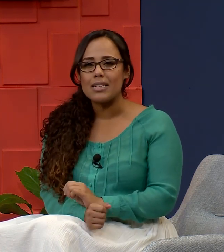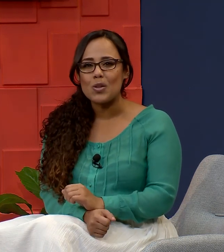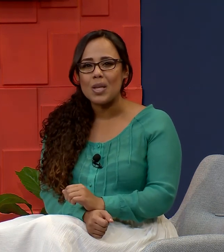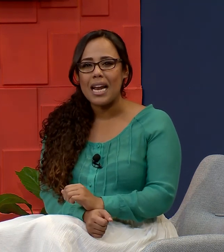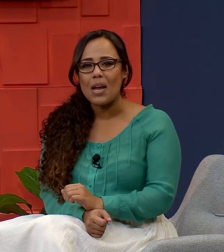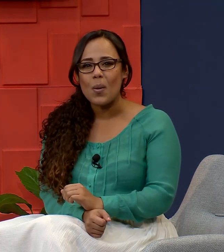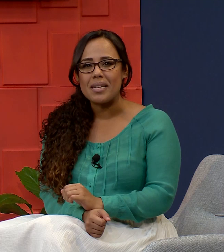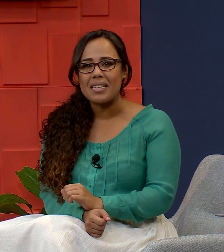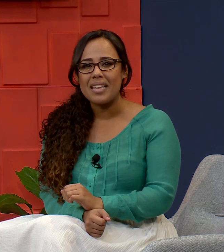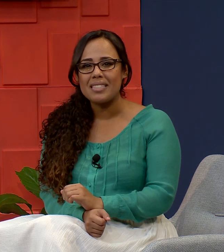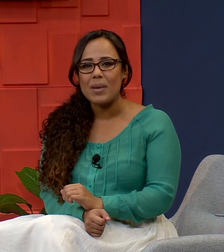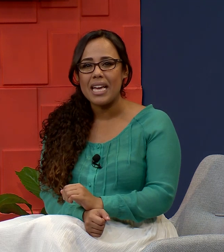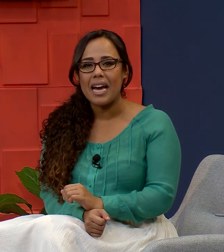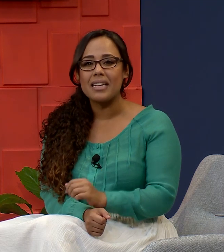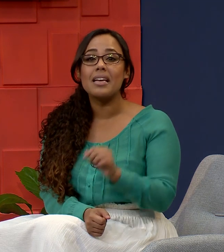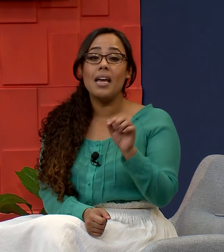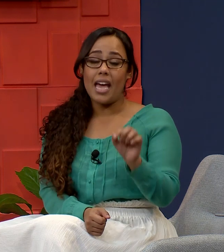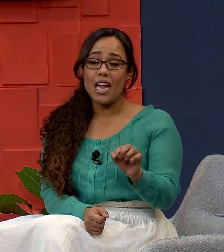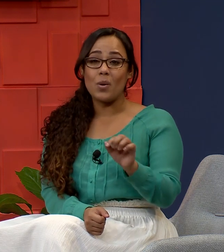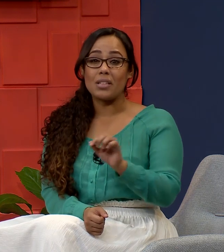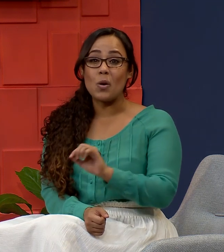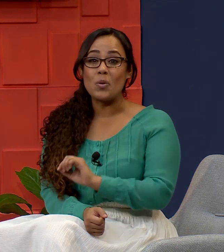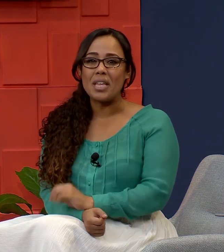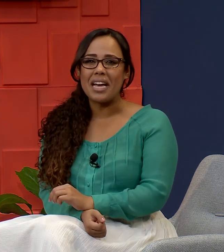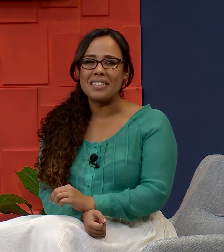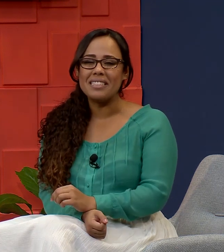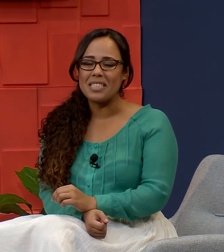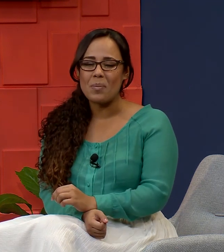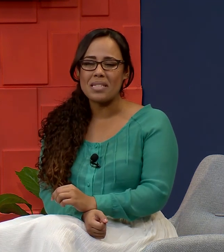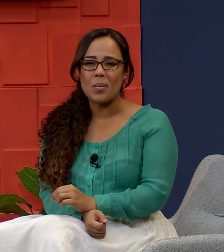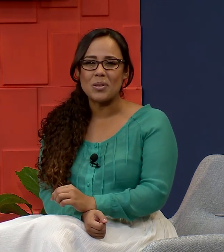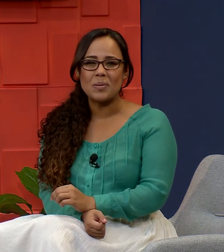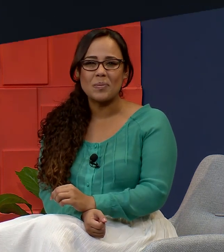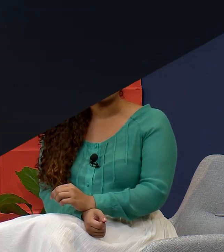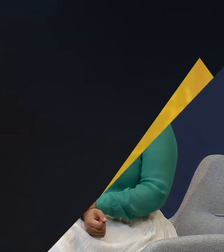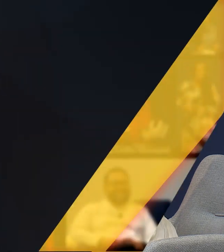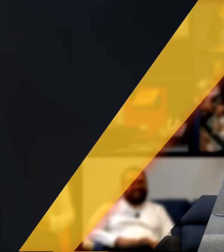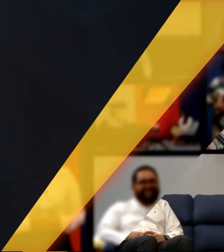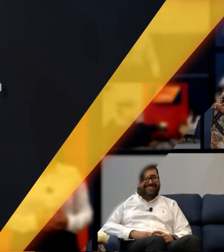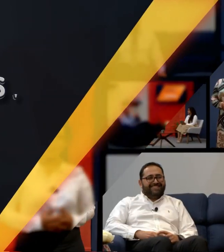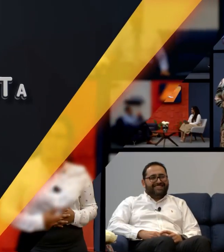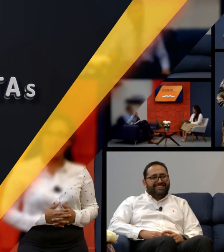y utilización de la lengua de señas mexicanas en nuestra comunidad. Ya empezamos.